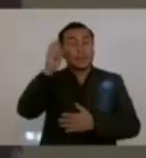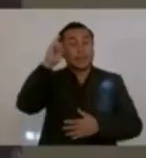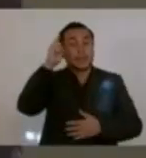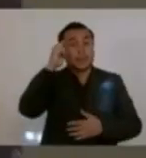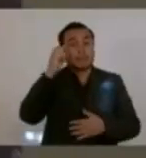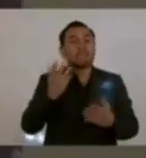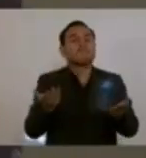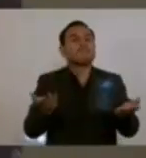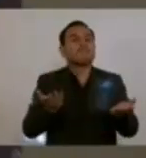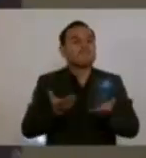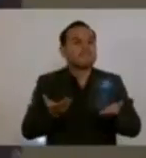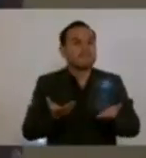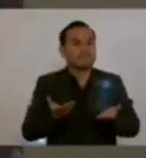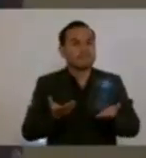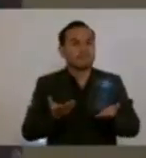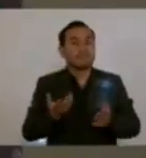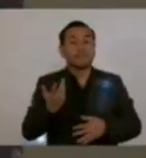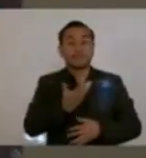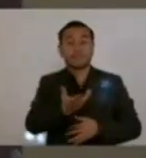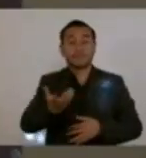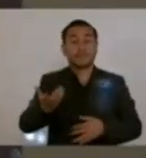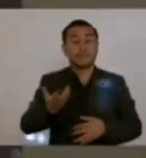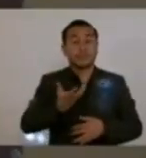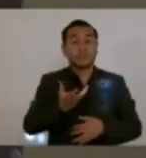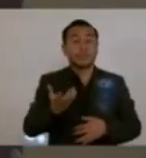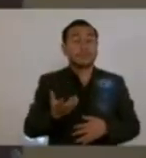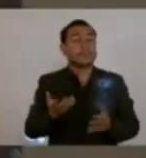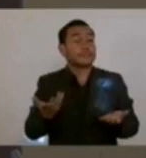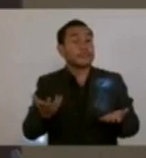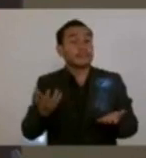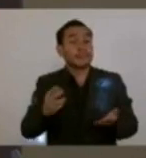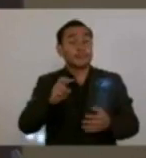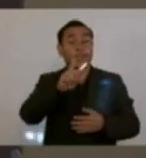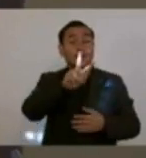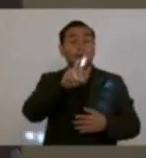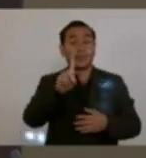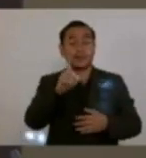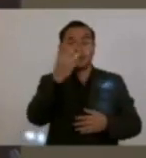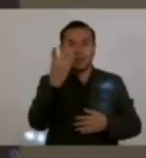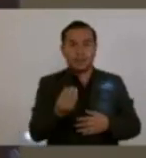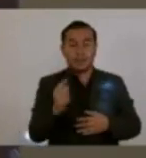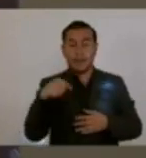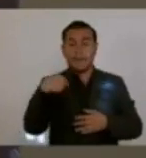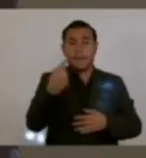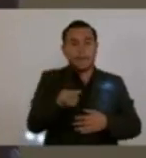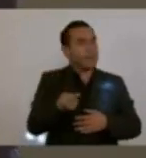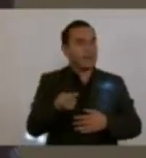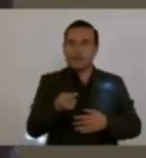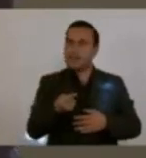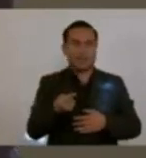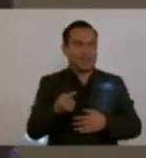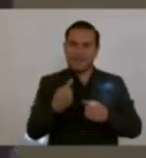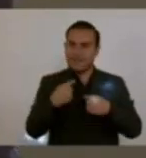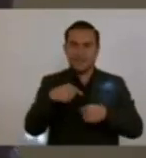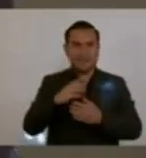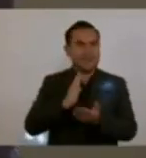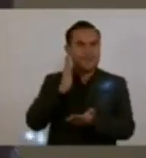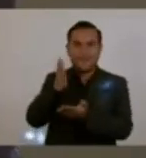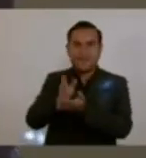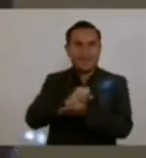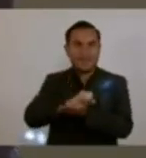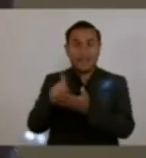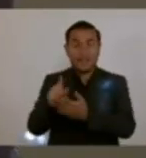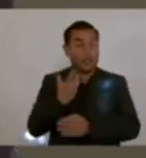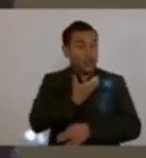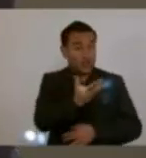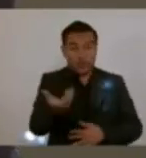entra en vigor inmediatamente, pero dura 21 días. Es decir, y esperando en Dios